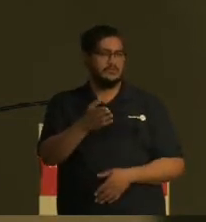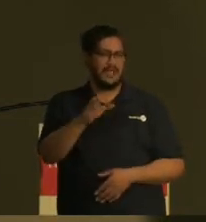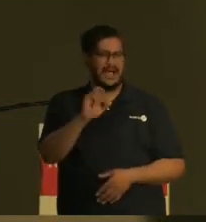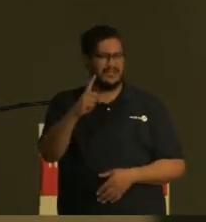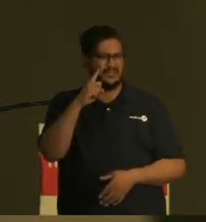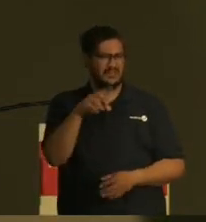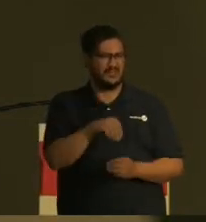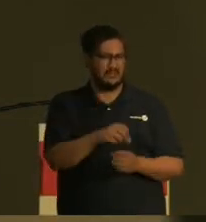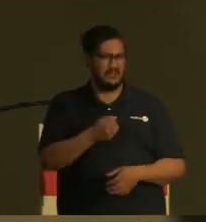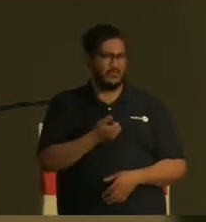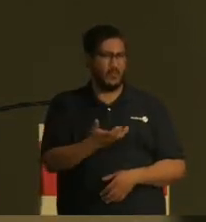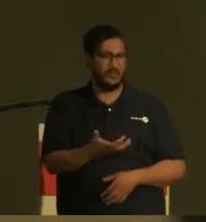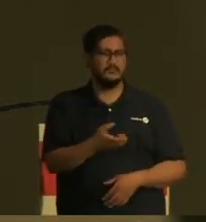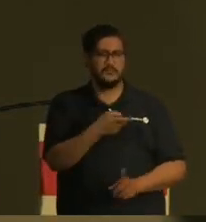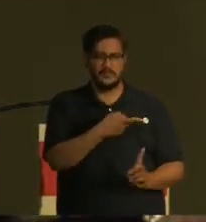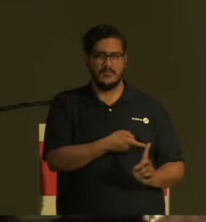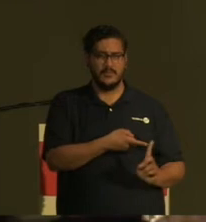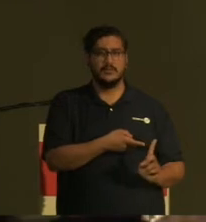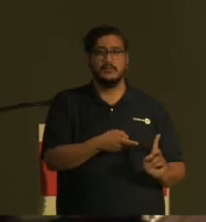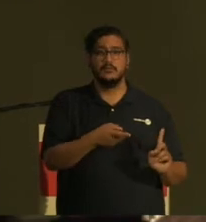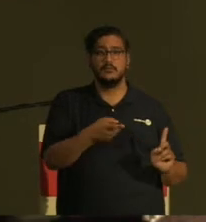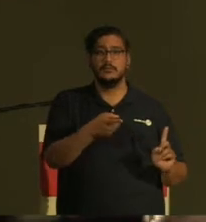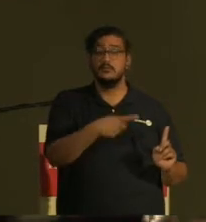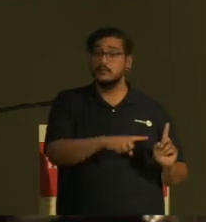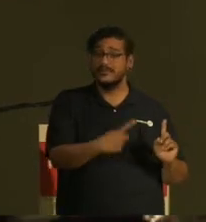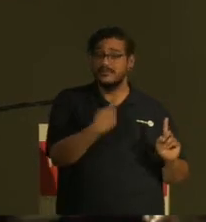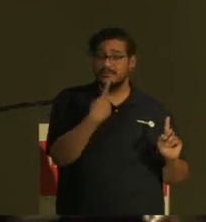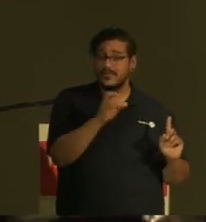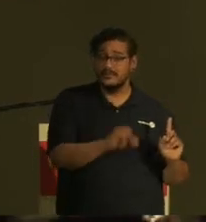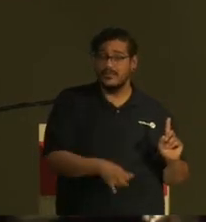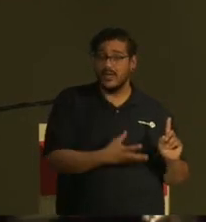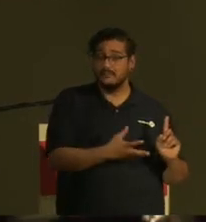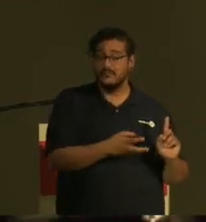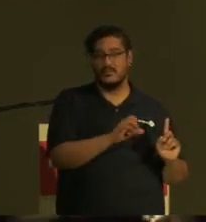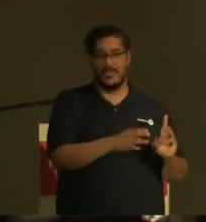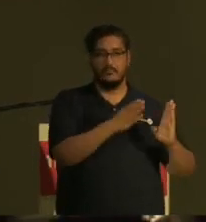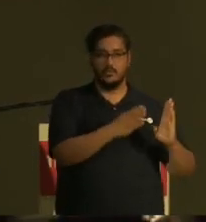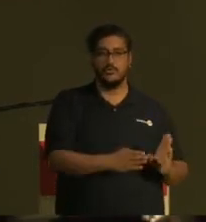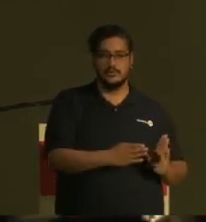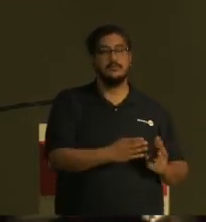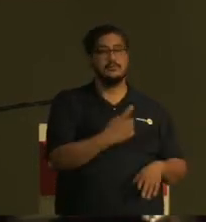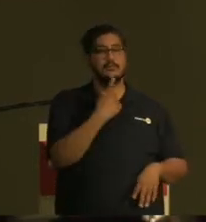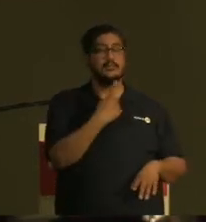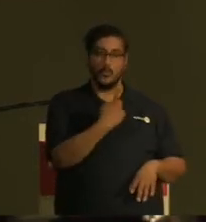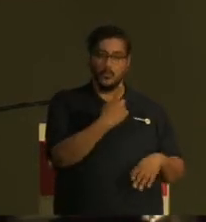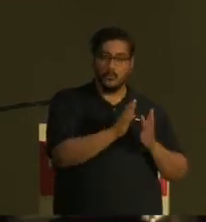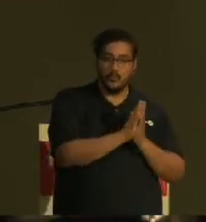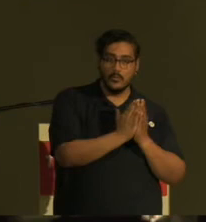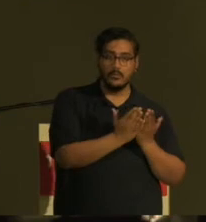está mi poética en ese libro de Chiqui Nagaoka, ¿no? Donde él dice eso, ese personaje. Dice que un texto